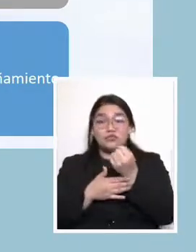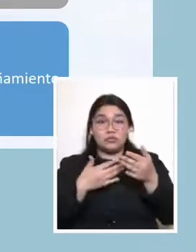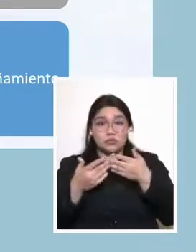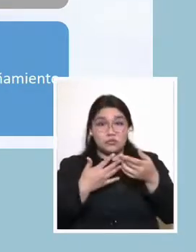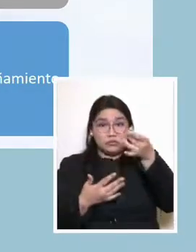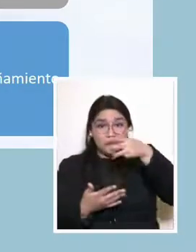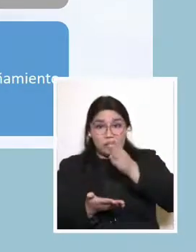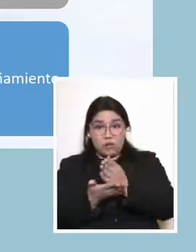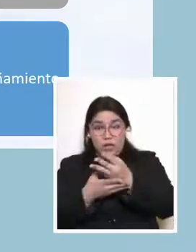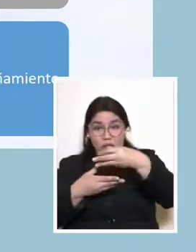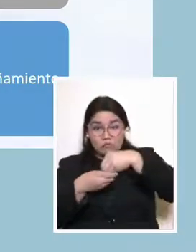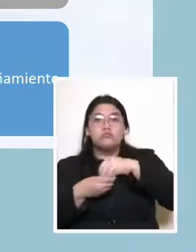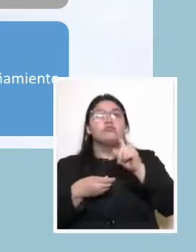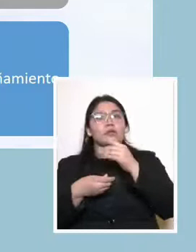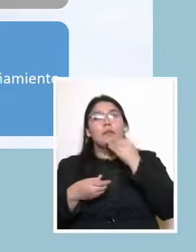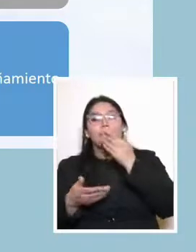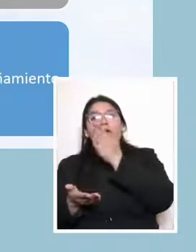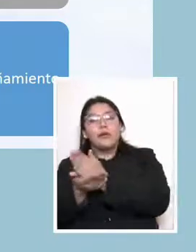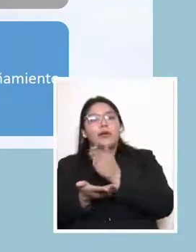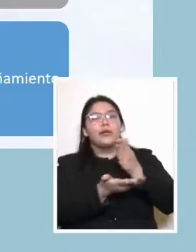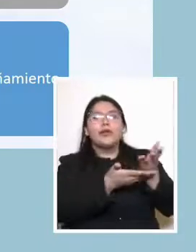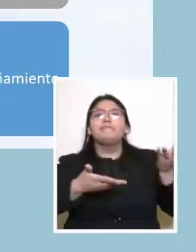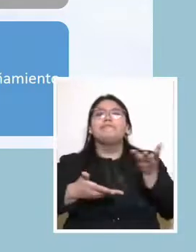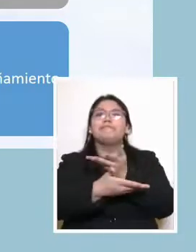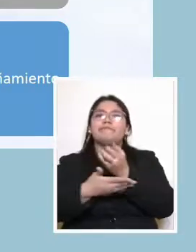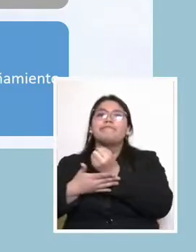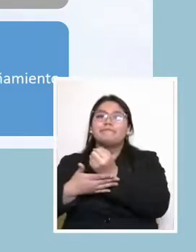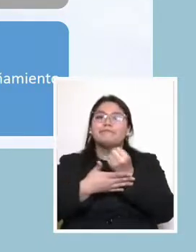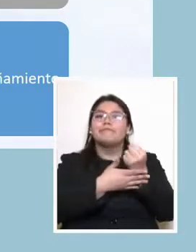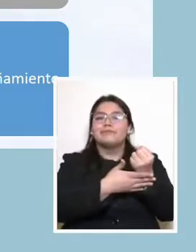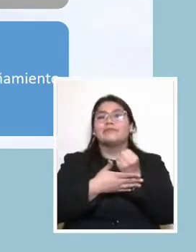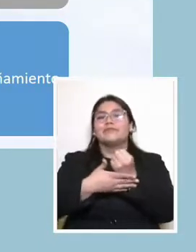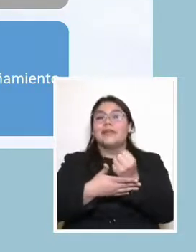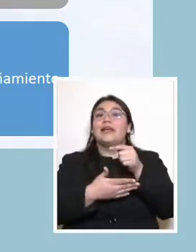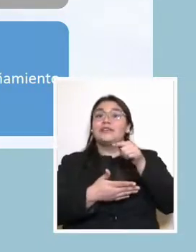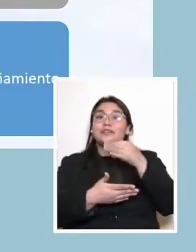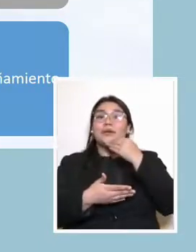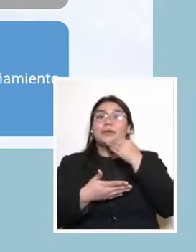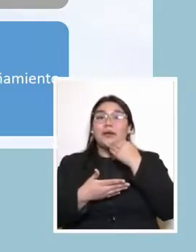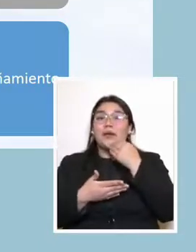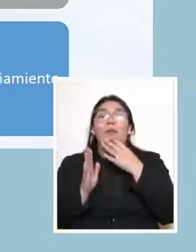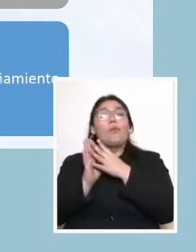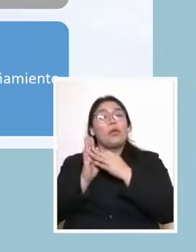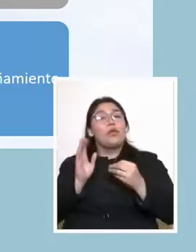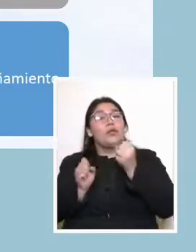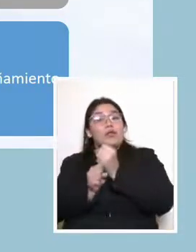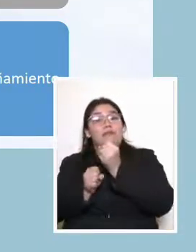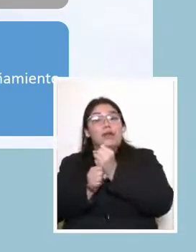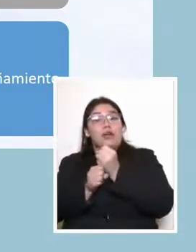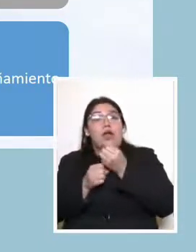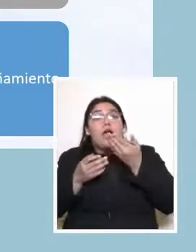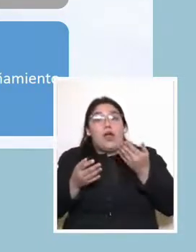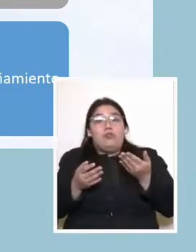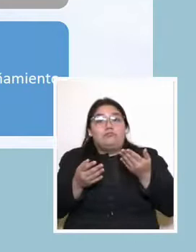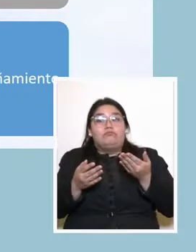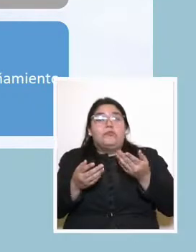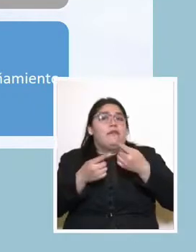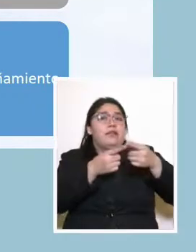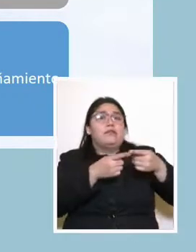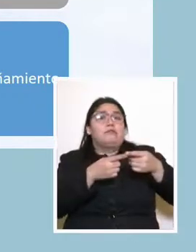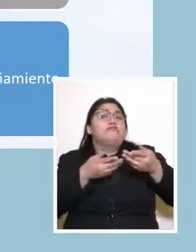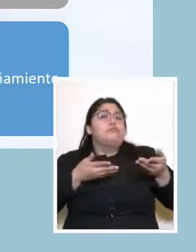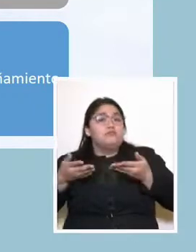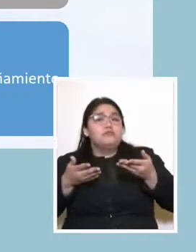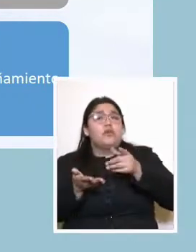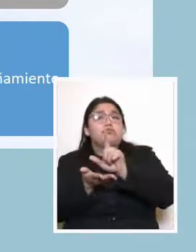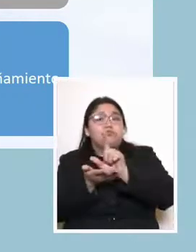también entre las escuelas. Y probablemente parte del modelo de trabajo que hoy día están desarrollando los servicios locales de educación,